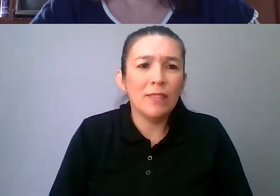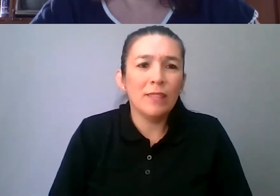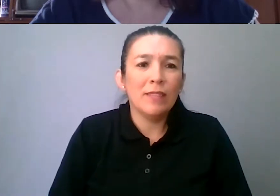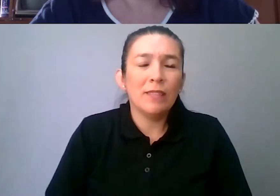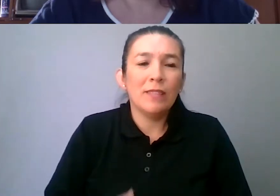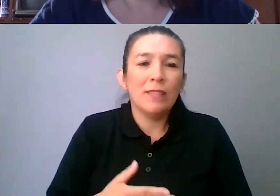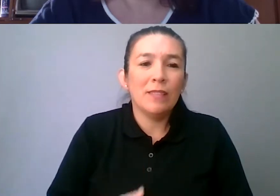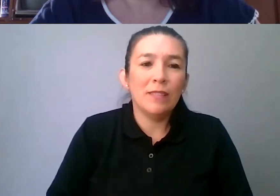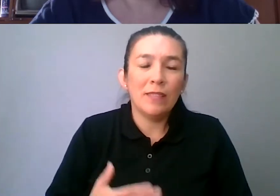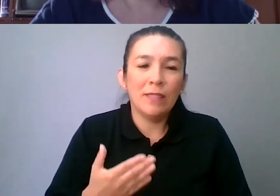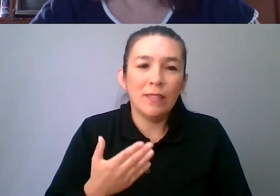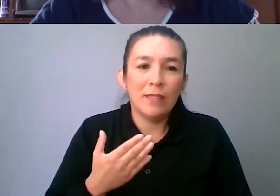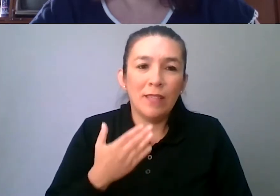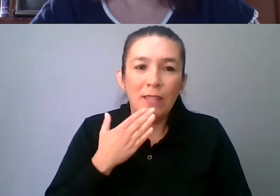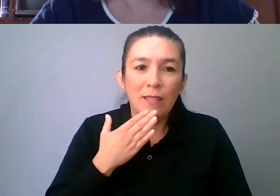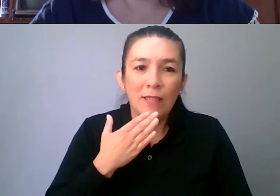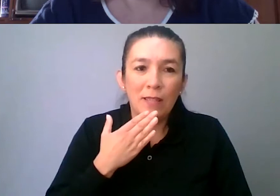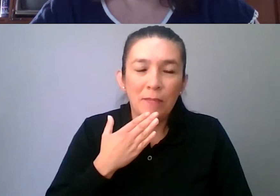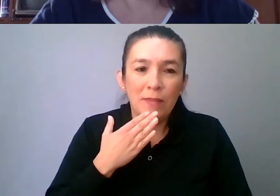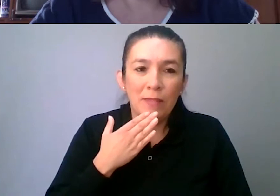aporta desde... O sea,